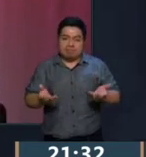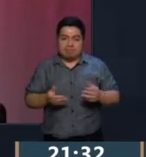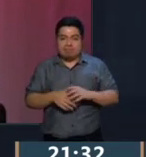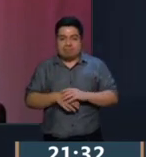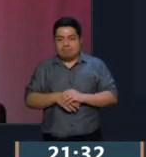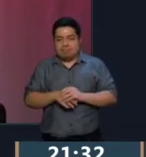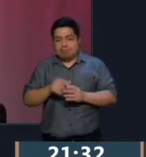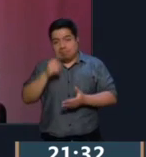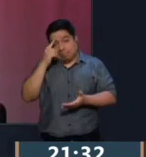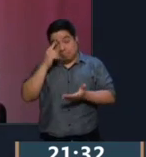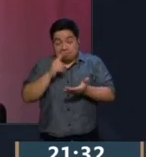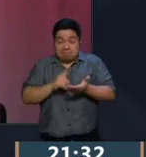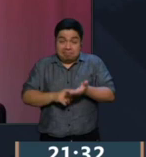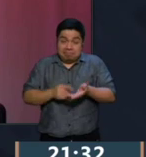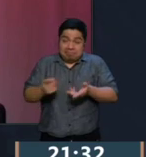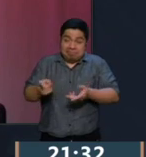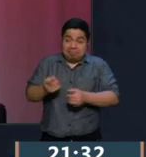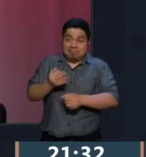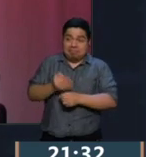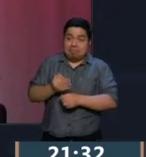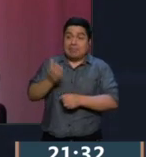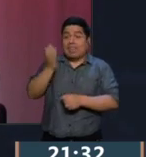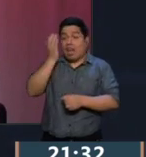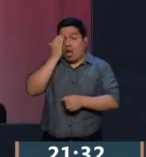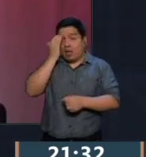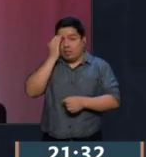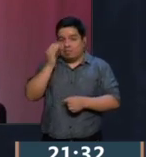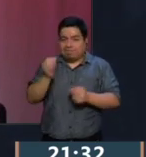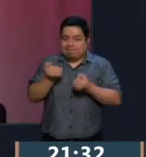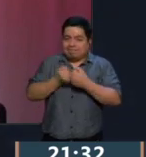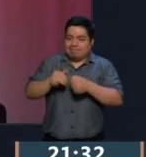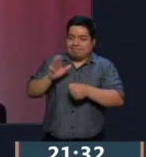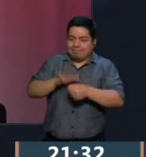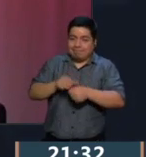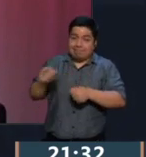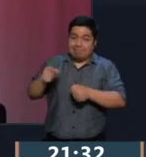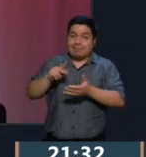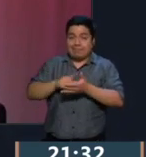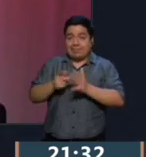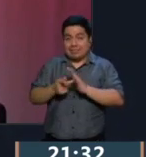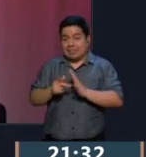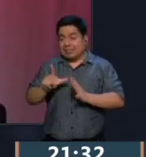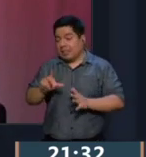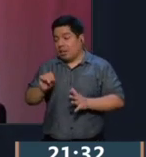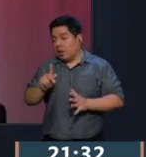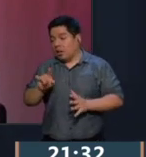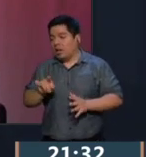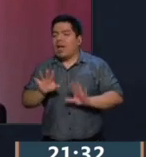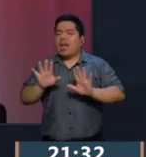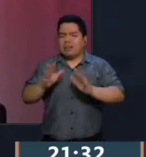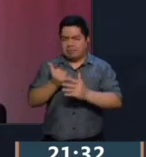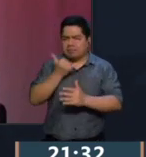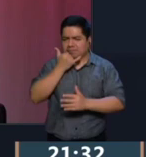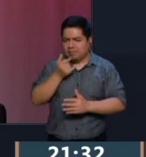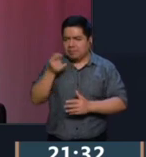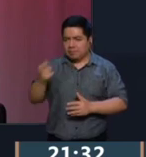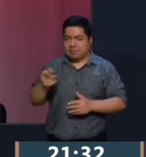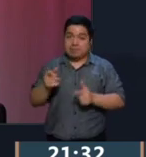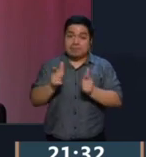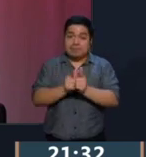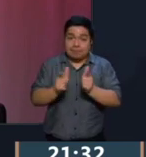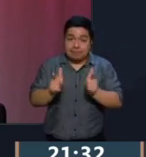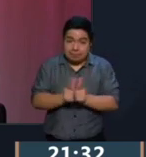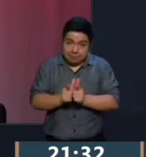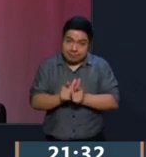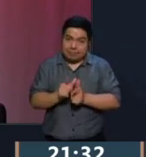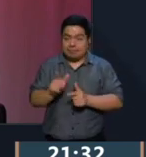esta ciudad o en este país alguien conoce del tema del agua, es el ingeniero Creo Loeje. que también un pequeño disclaimer, es parte del equipo de campaña de